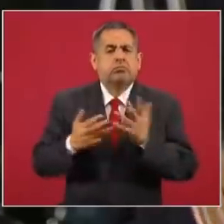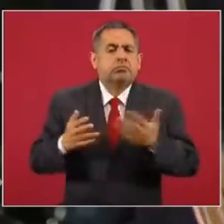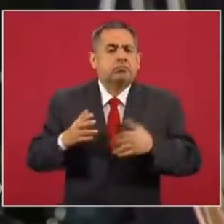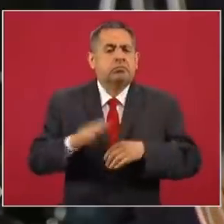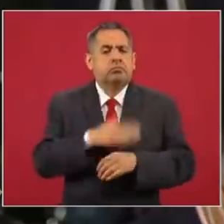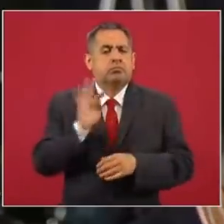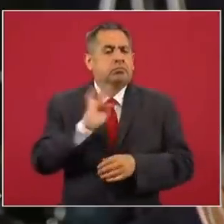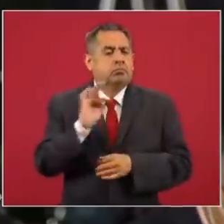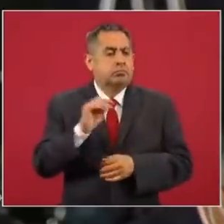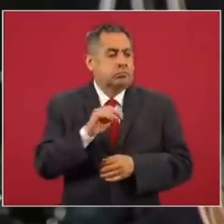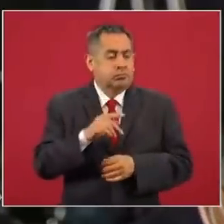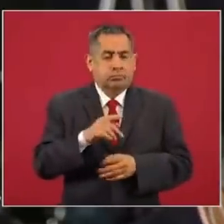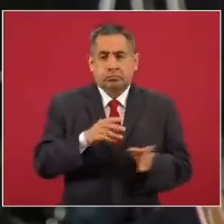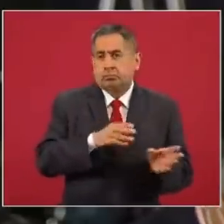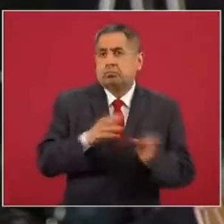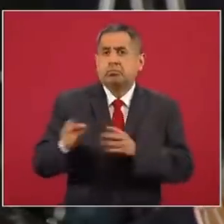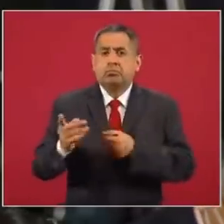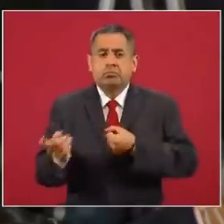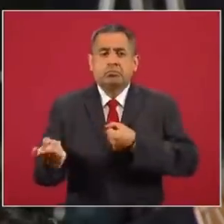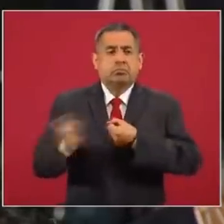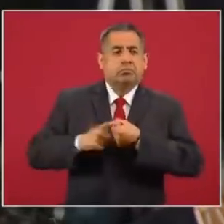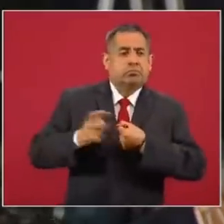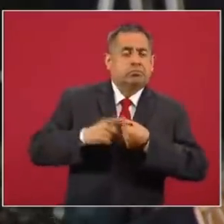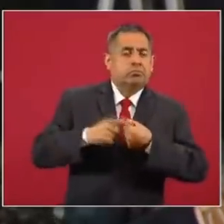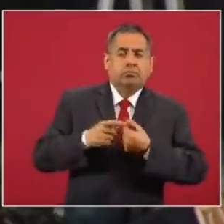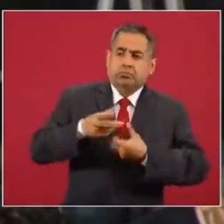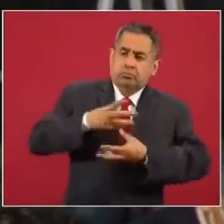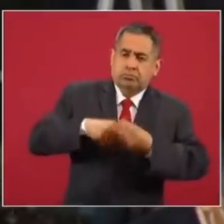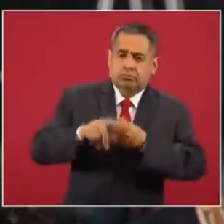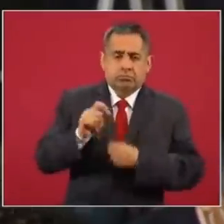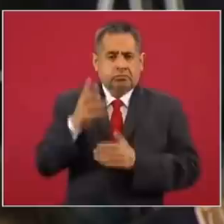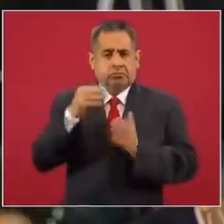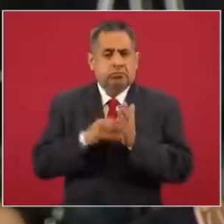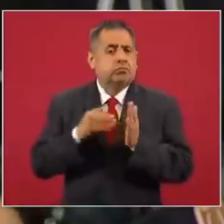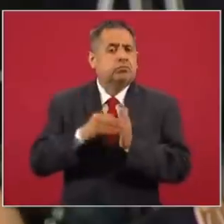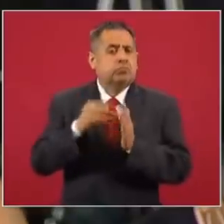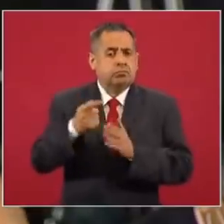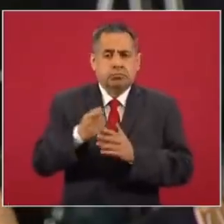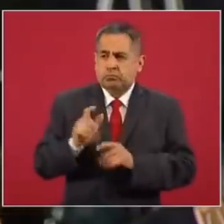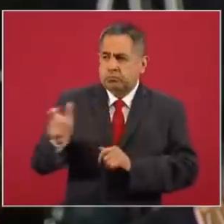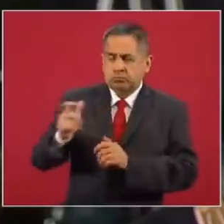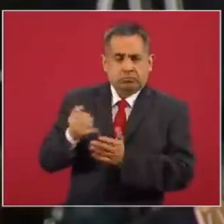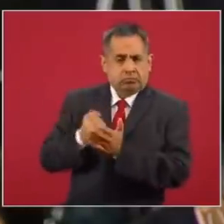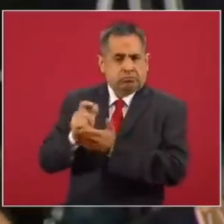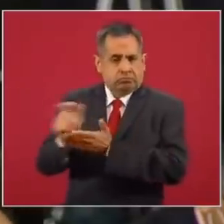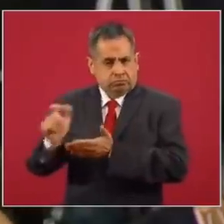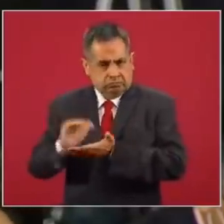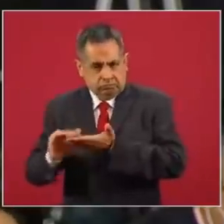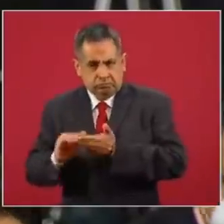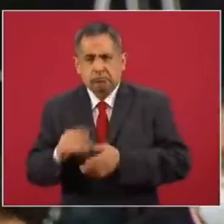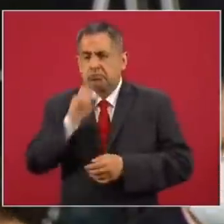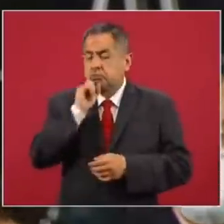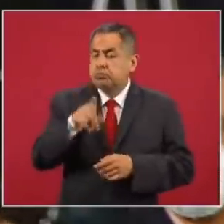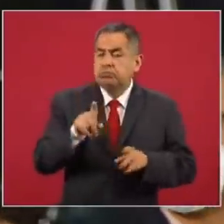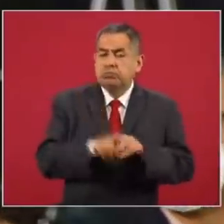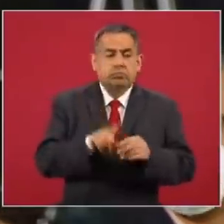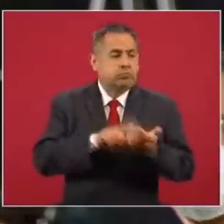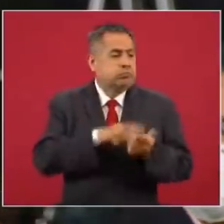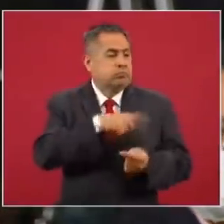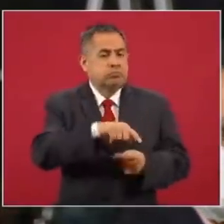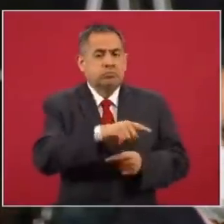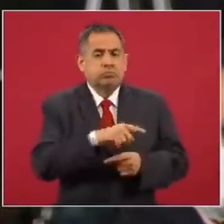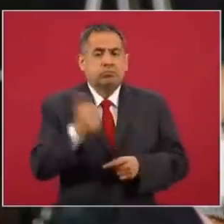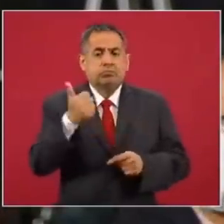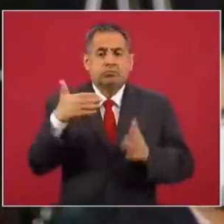que habría una recuperación por lo menos de 21,000 millones de pesos, esta evasión que se hace, también al mismo tiempo serían